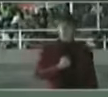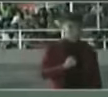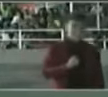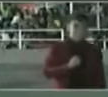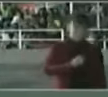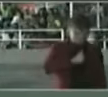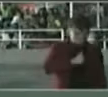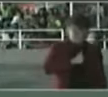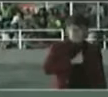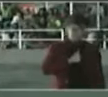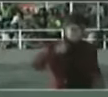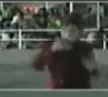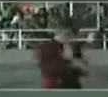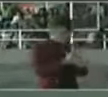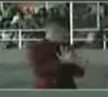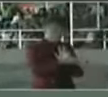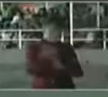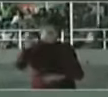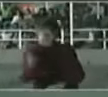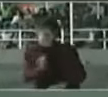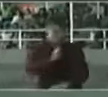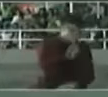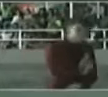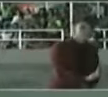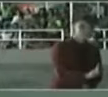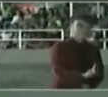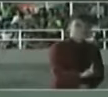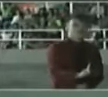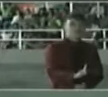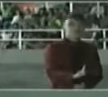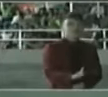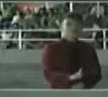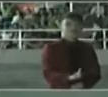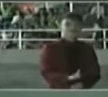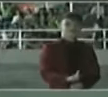yo mismo que hablo estaré presente.